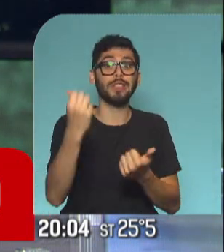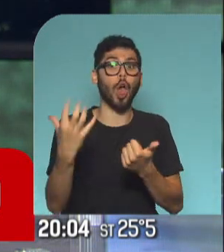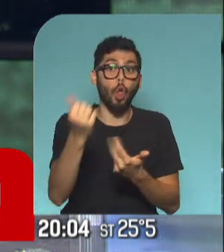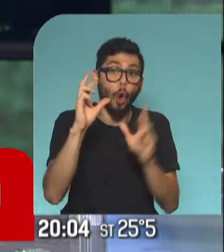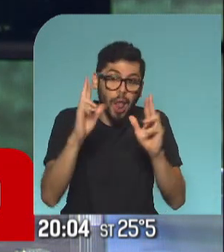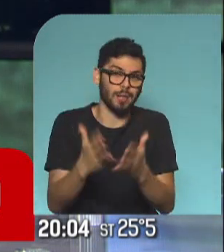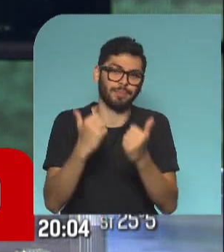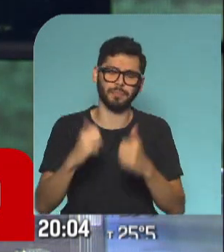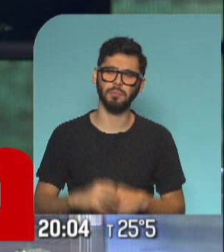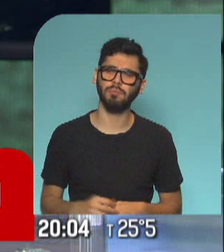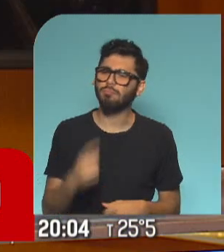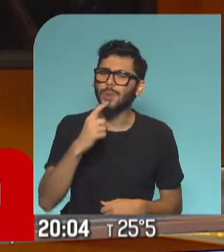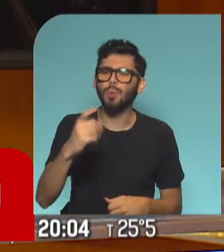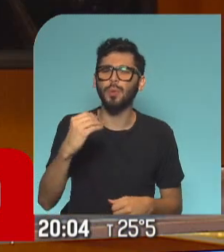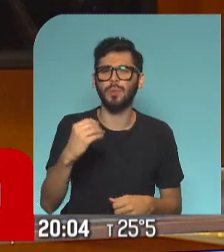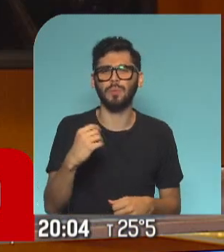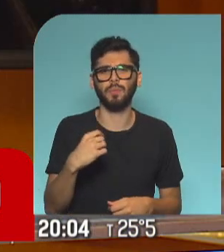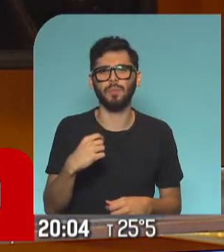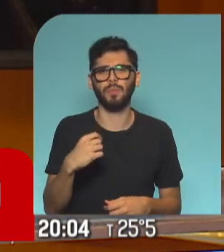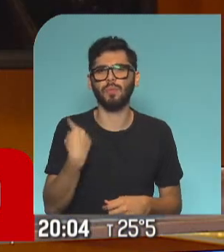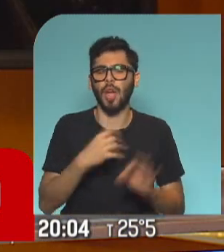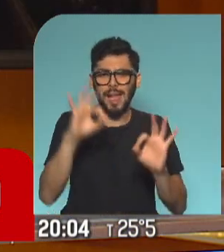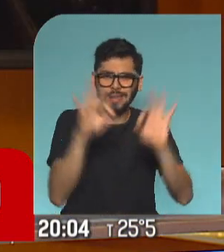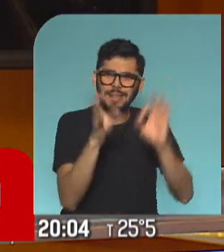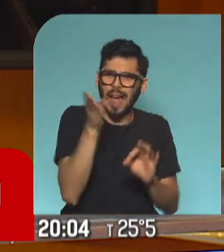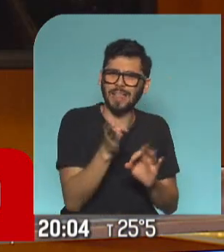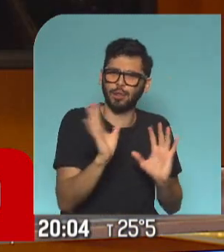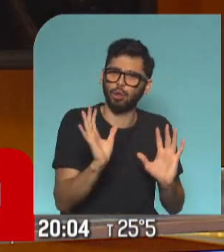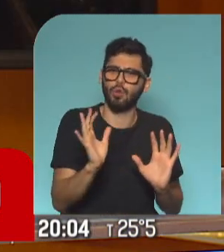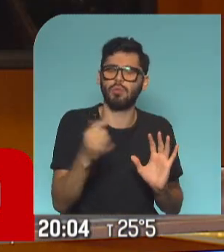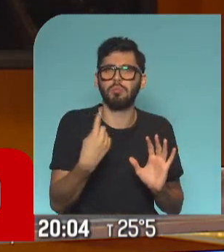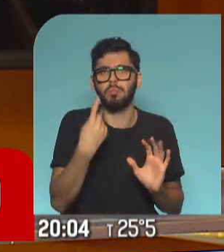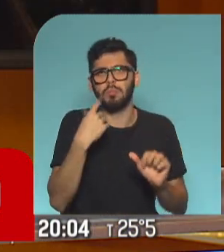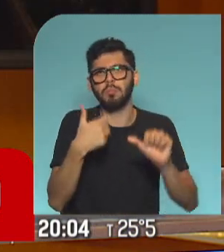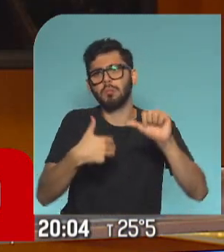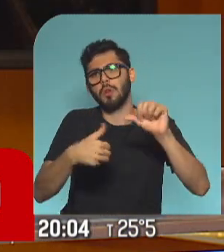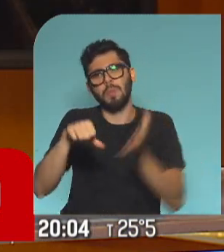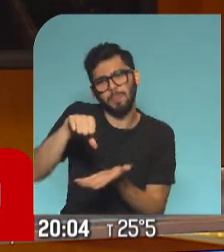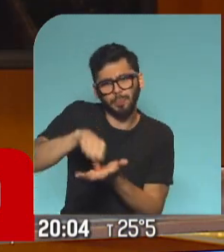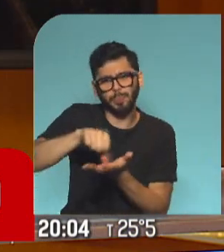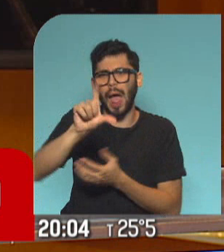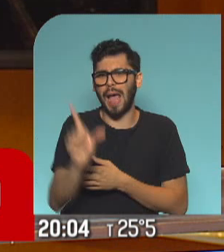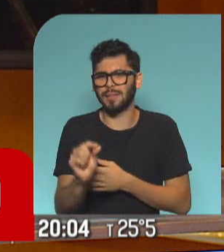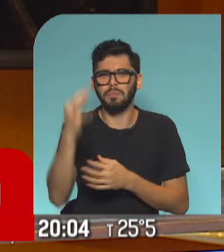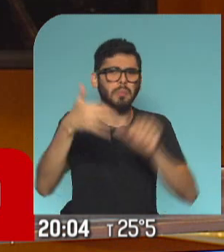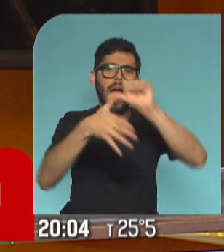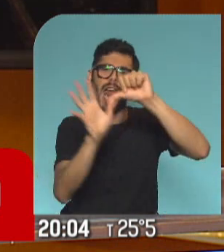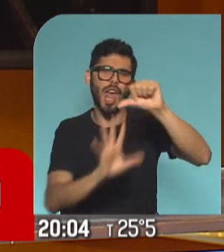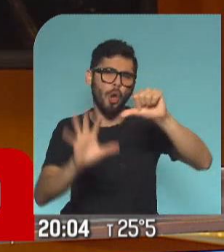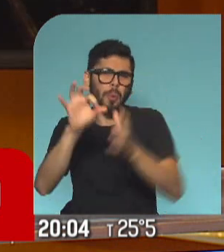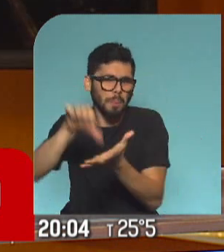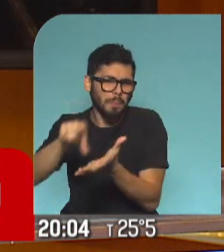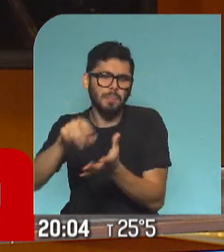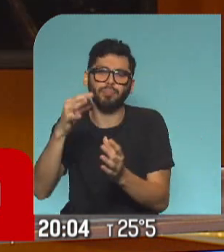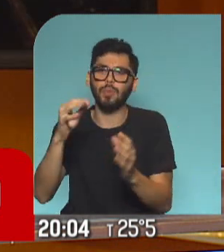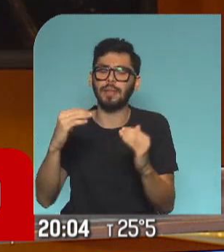sabemos conocemos de ambos desde el punto de vista estadístico vivimos una región pero también un país con mucha desigualdad ya veces que para recuperar